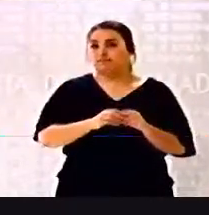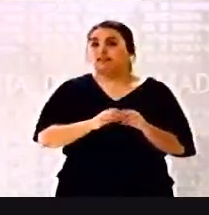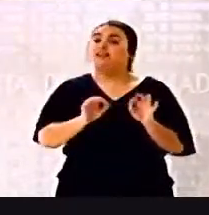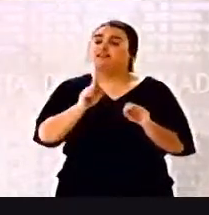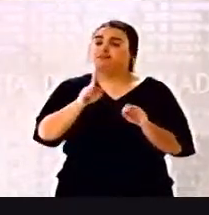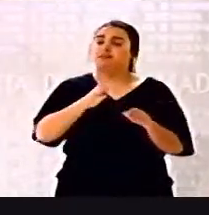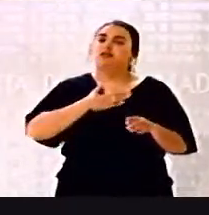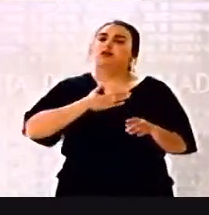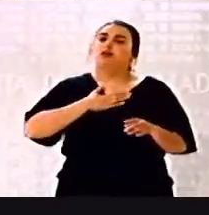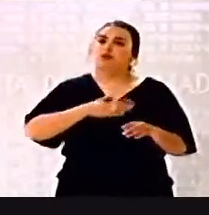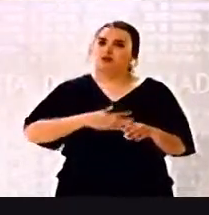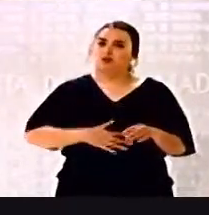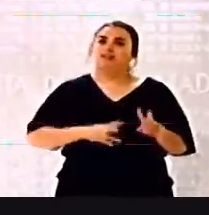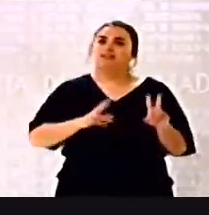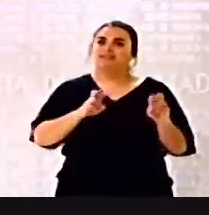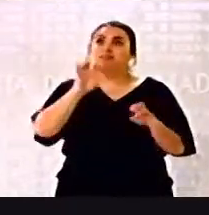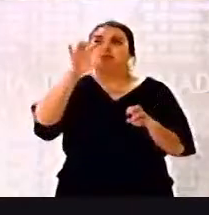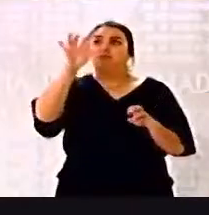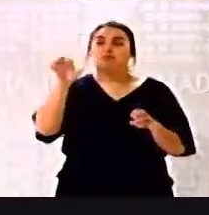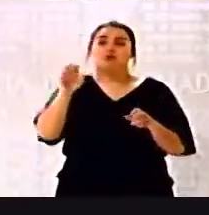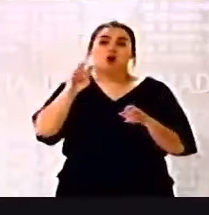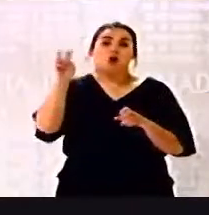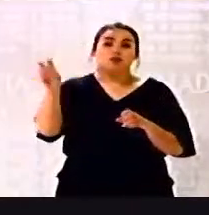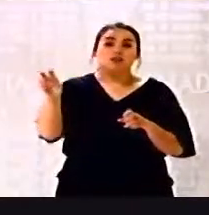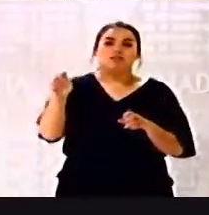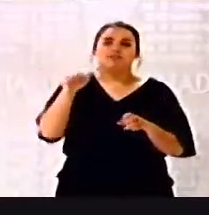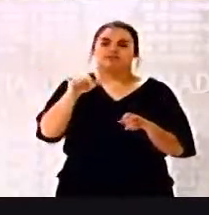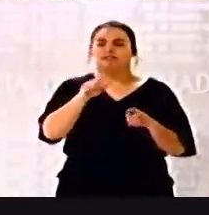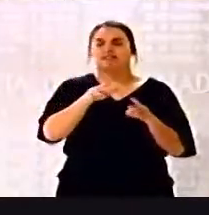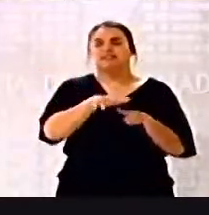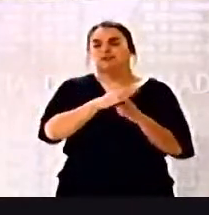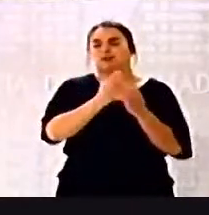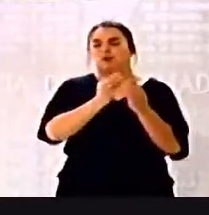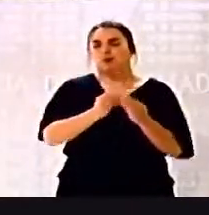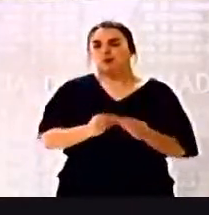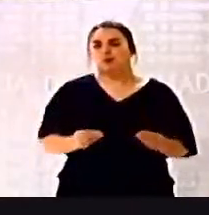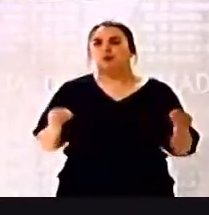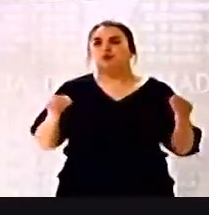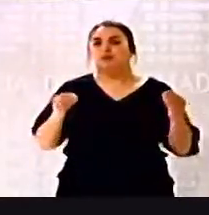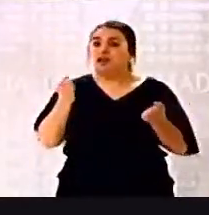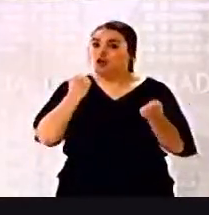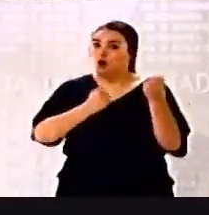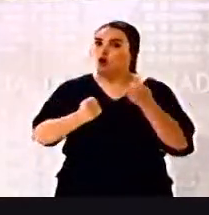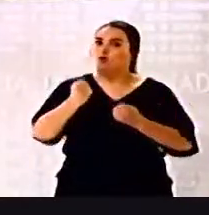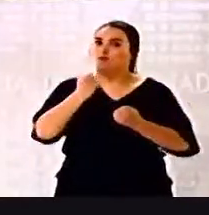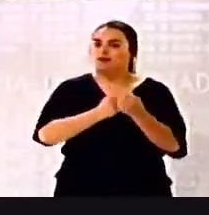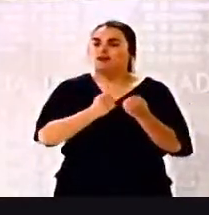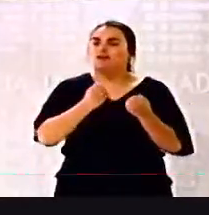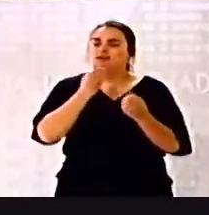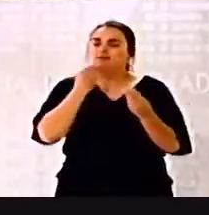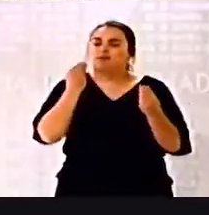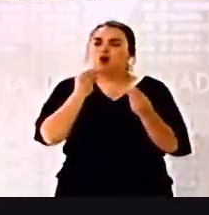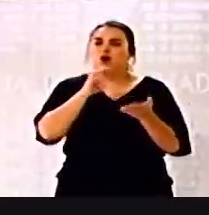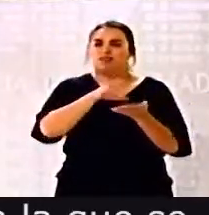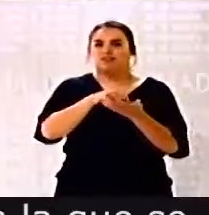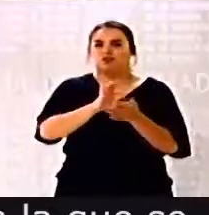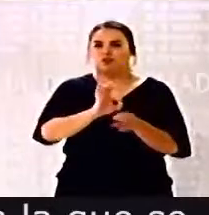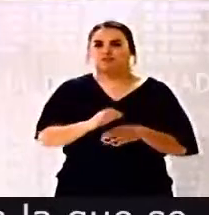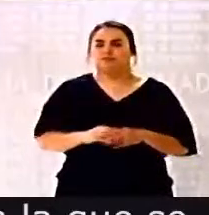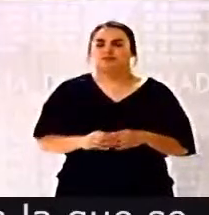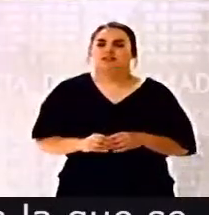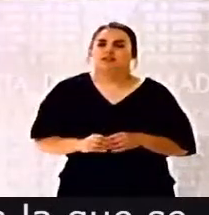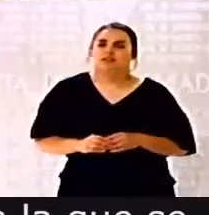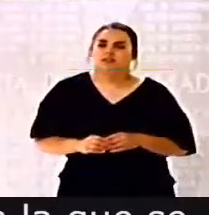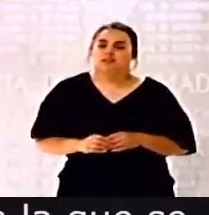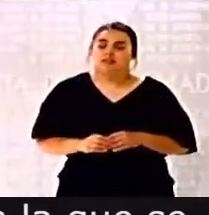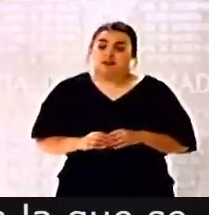aliviado mucho, con respecto a otras comunidades autónomas, la situación económica en la que se encontraban esos centros. Pero,